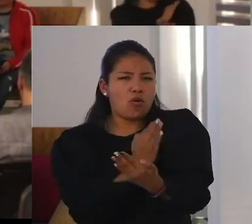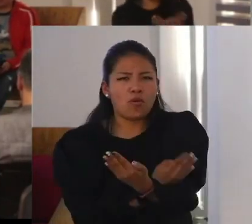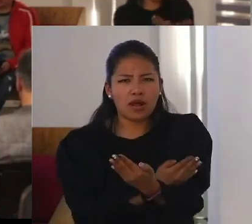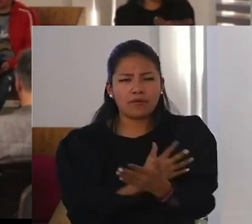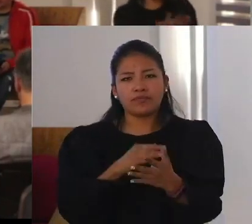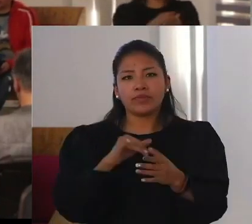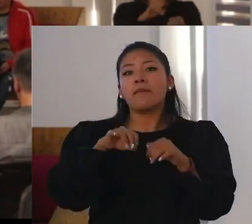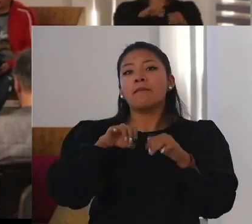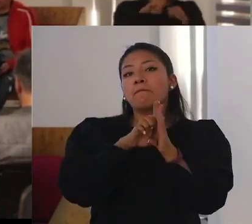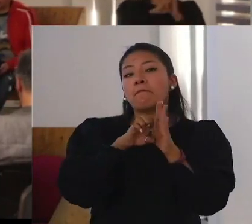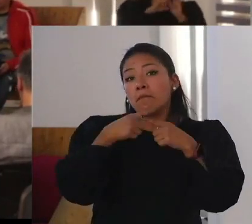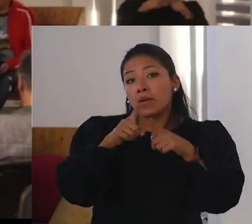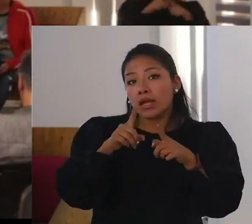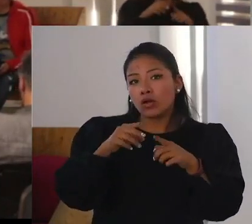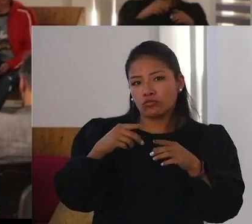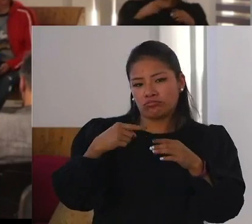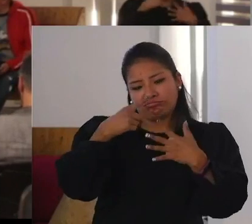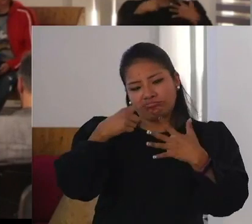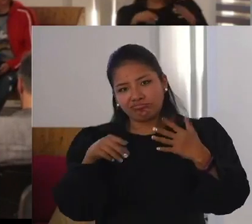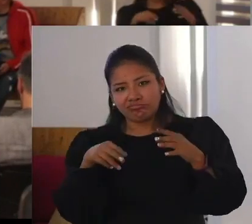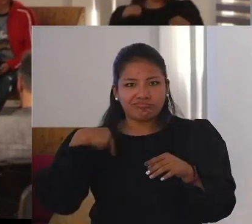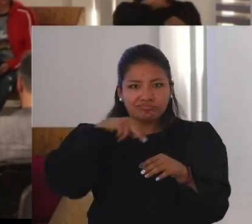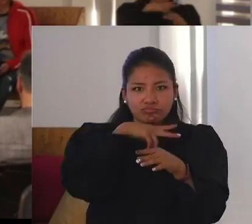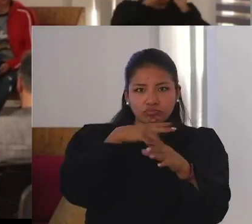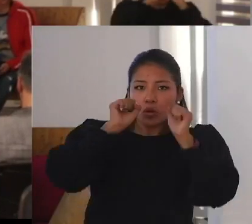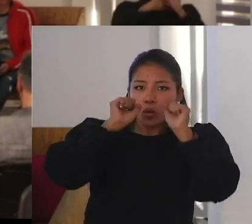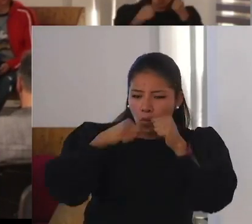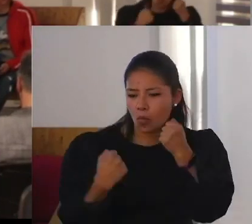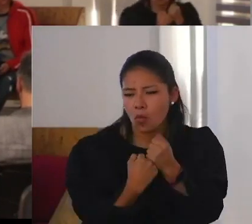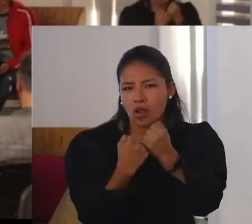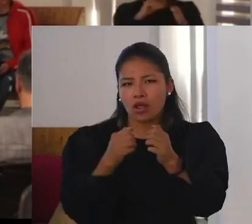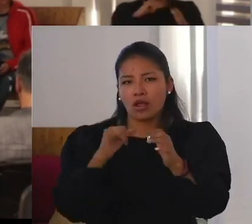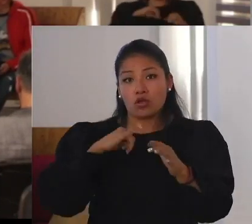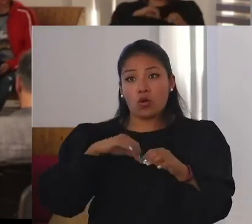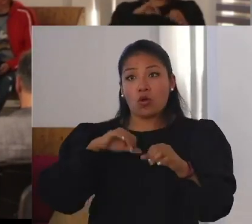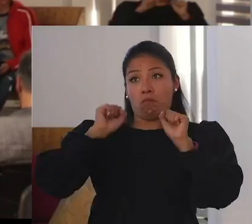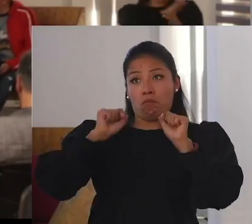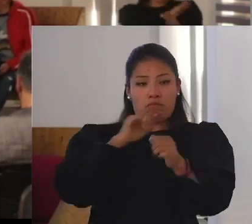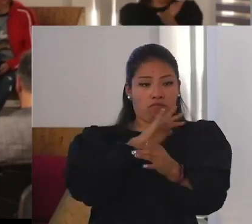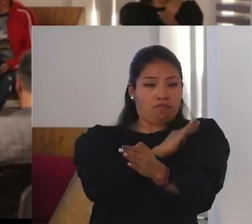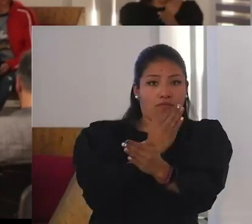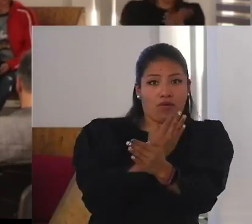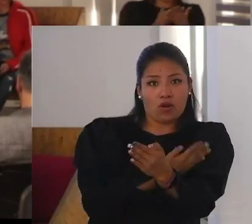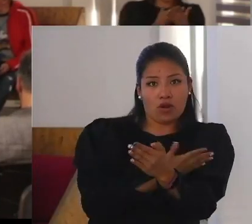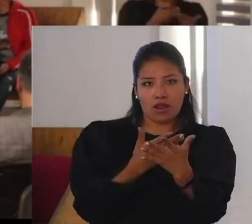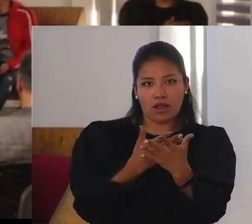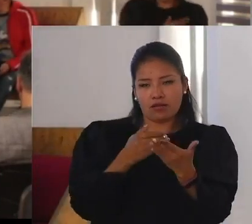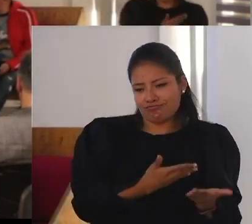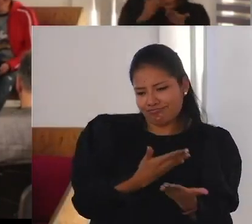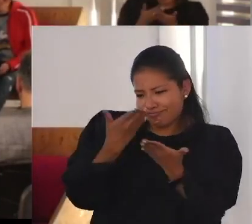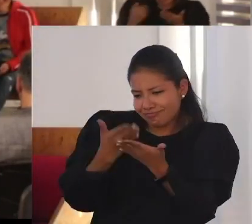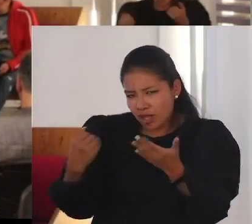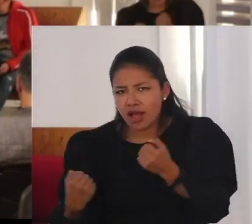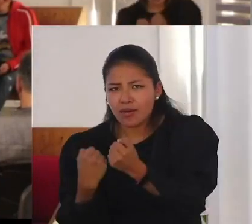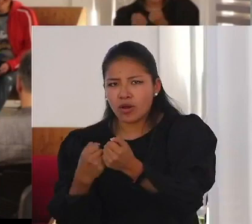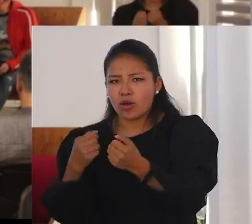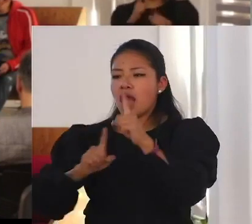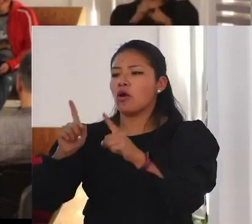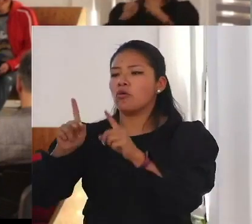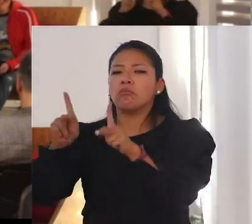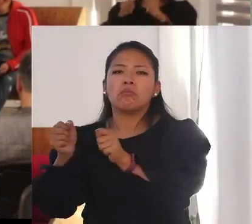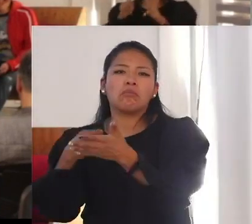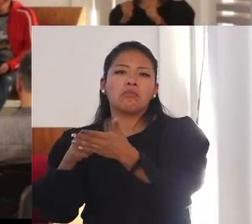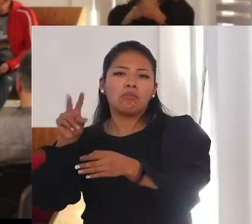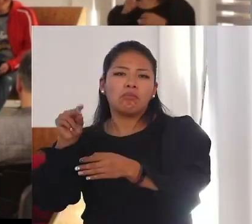los empodero sino que la verdad yo me yo me empodero cada que trabajo con mi tribu cada que estoy con mis chicos Como